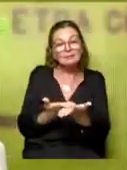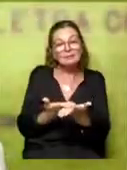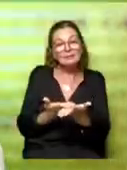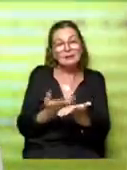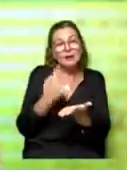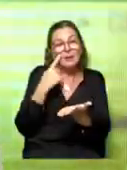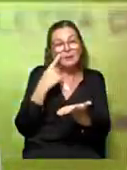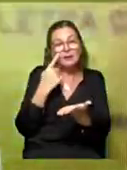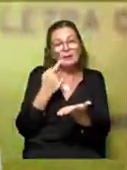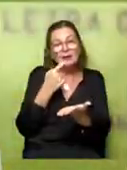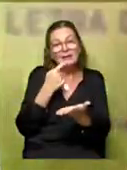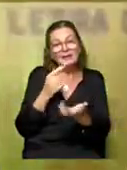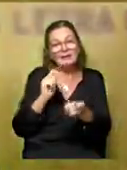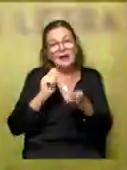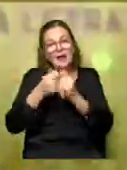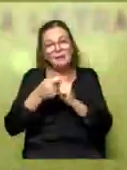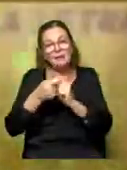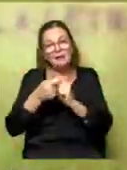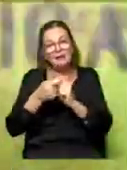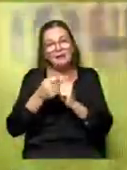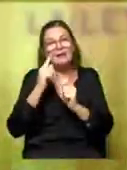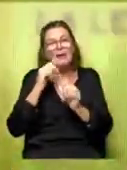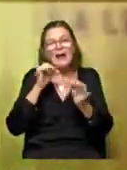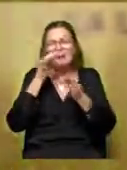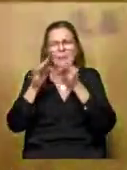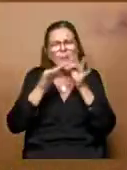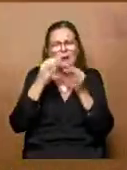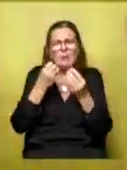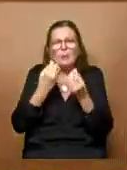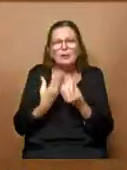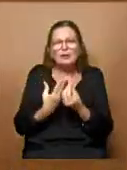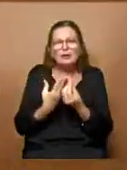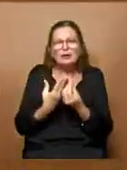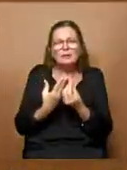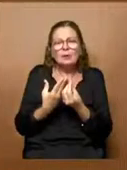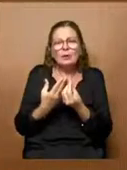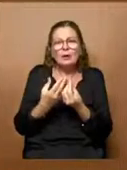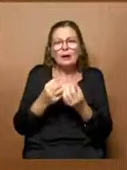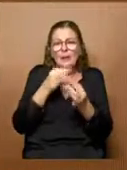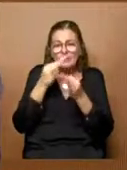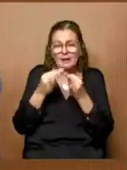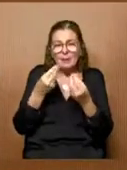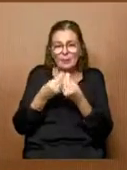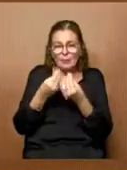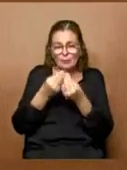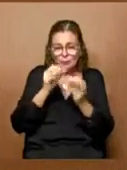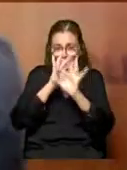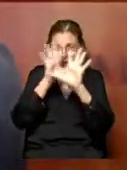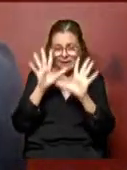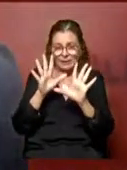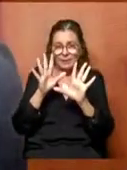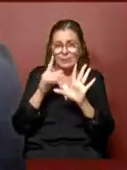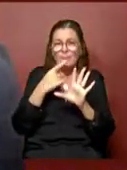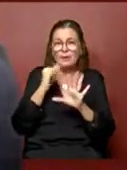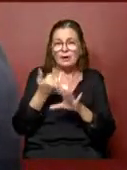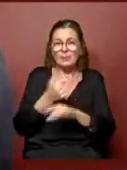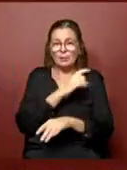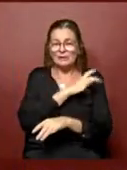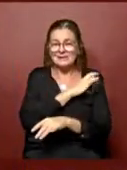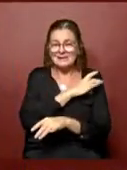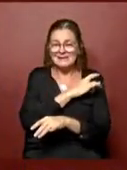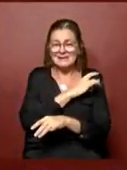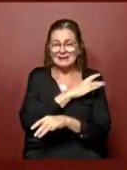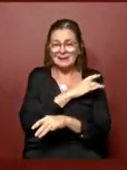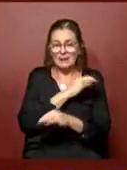que invertirla, digamos. No, hay que argumentar por qué es. O sea, nosotros hemos argumentado, creo que con mucha claridad. Te pongo el ejemplo de Chile. Chile